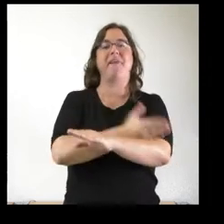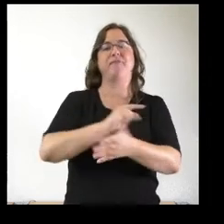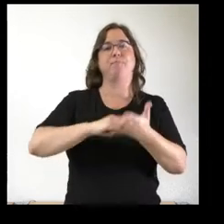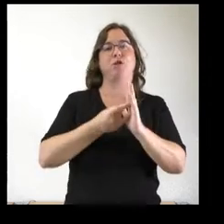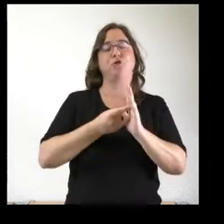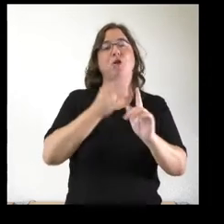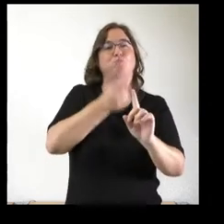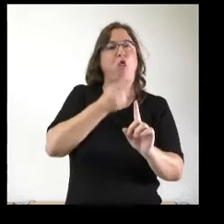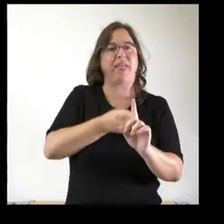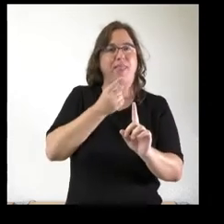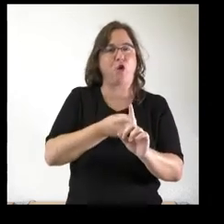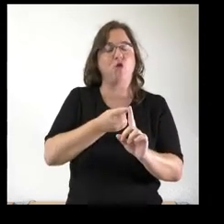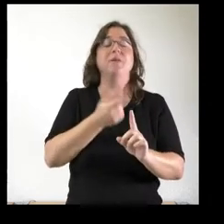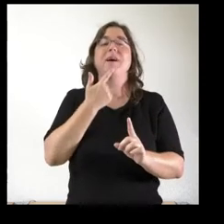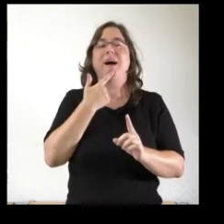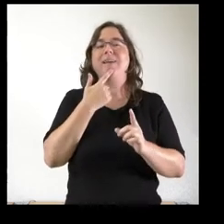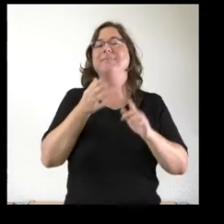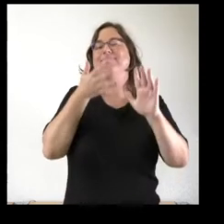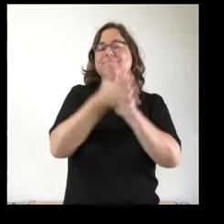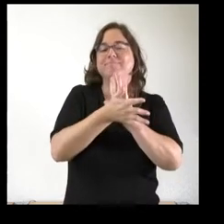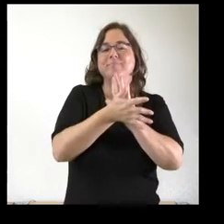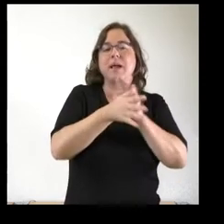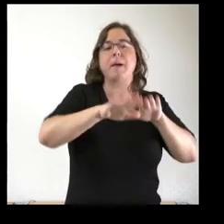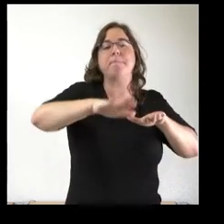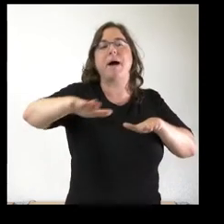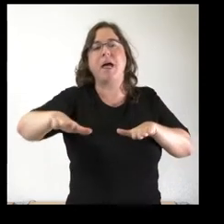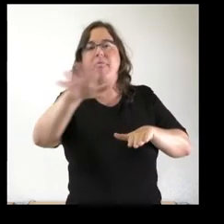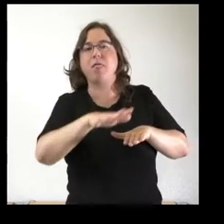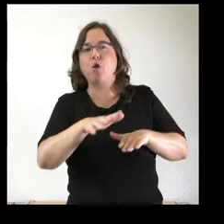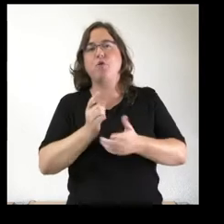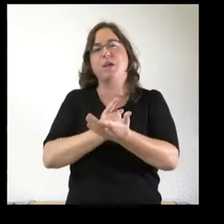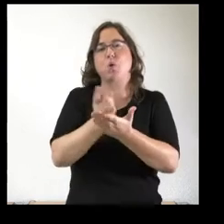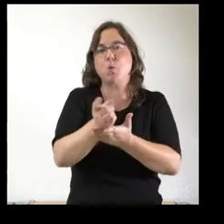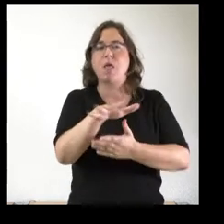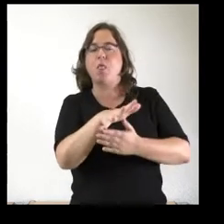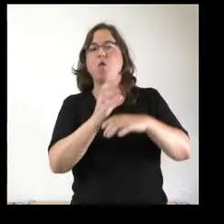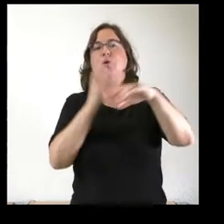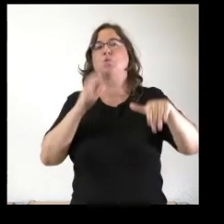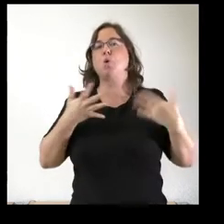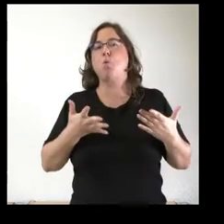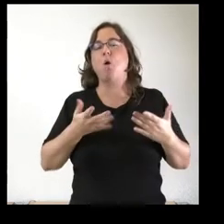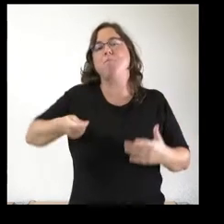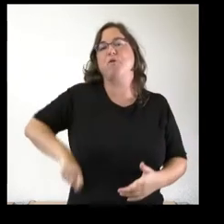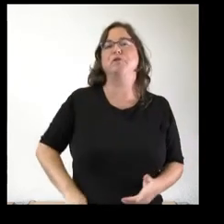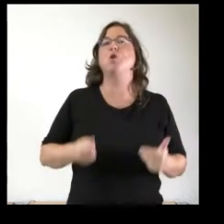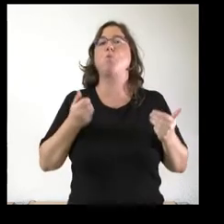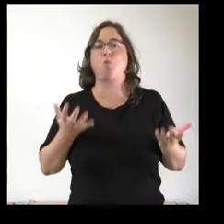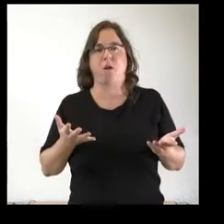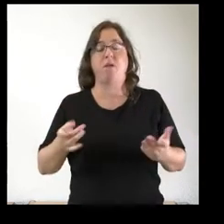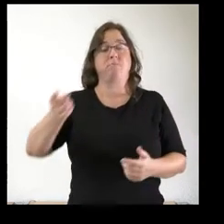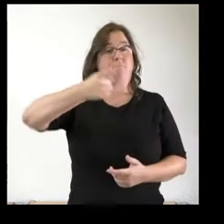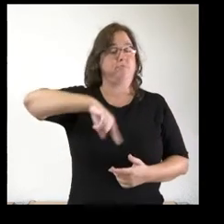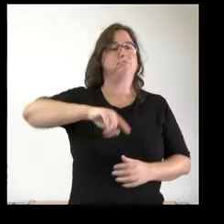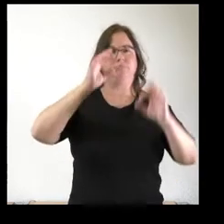Ahí definiremos paradas, itinerarios, calendarios, vehículos, recursos humanos necesarios. Evidentemente, esto